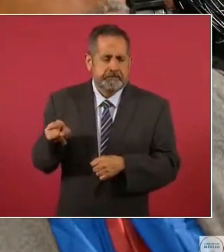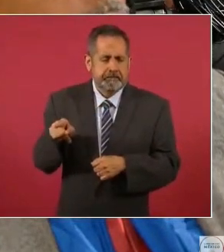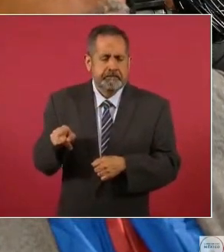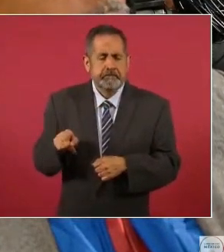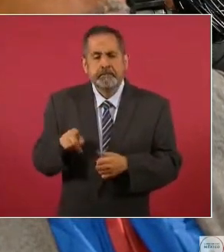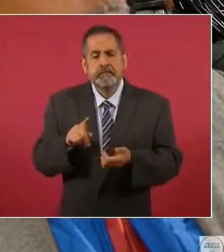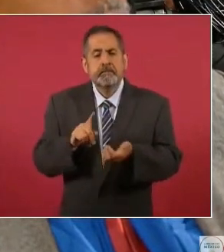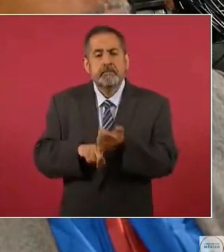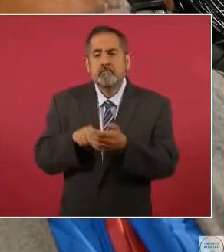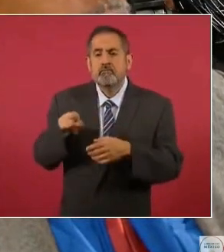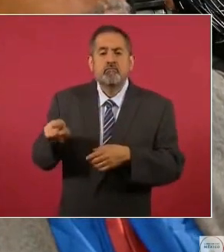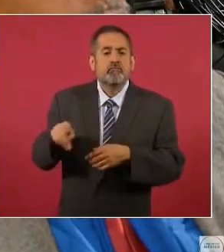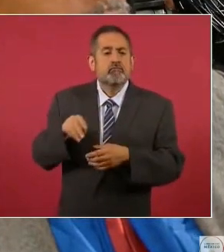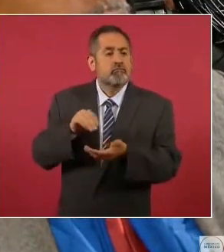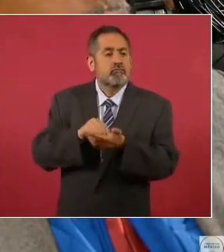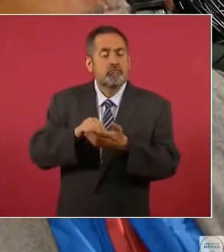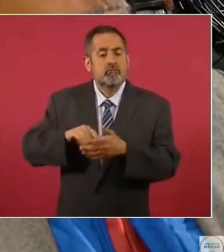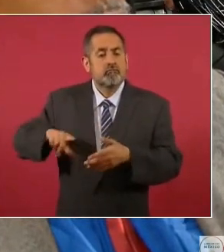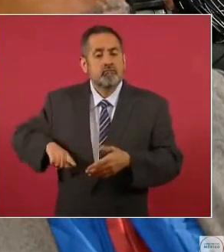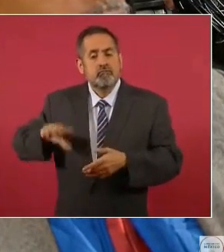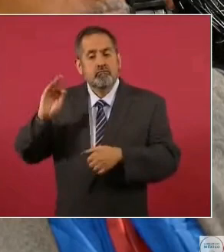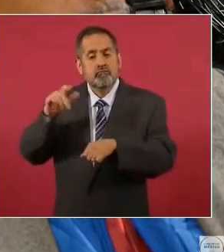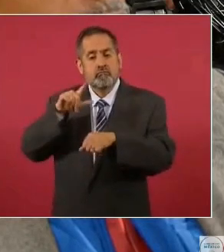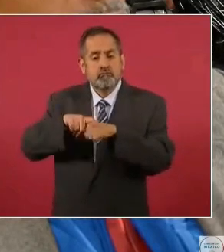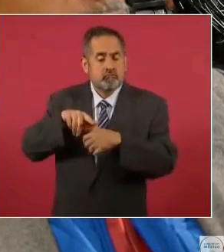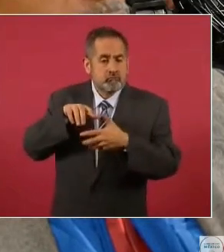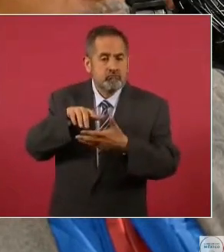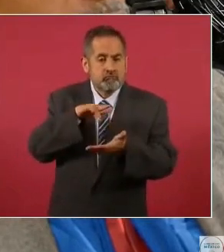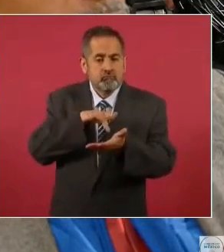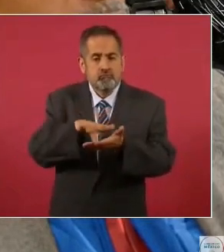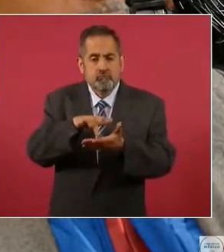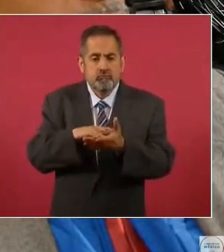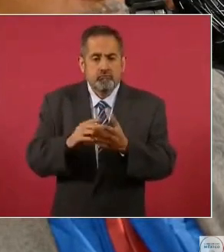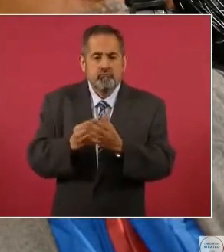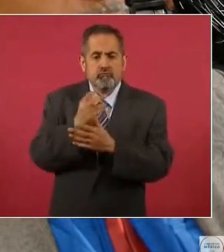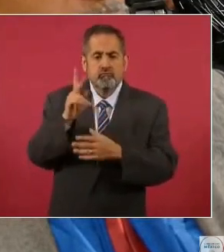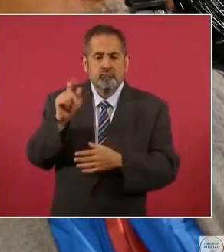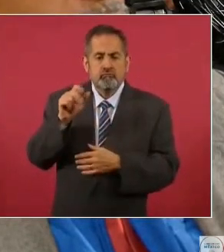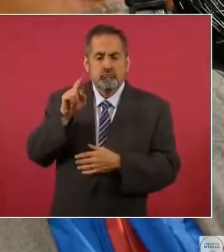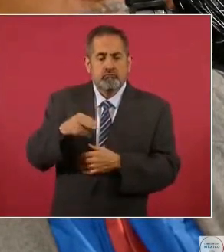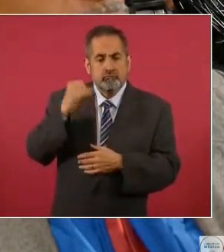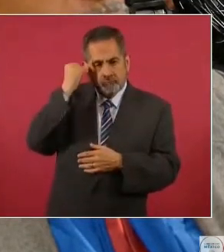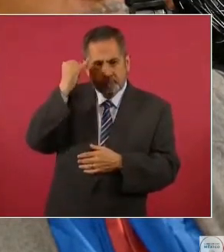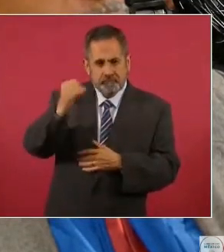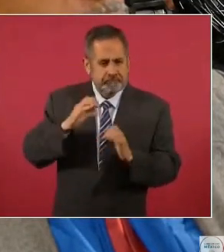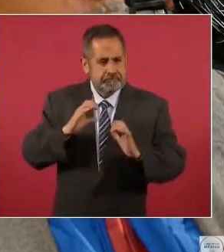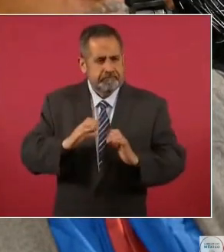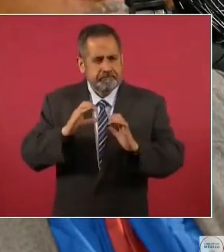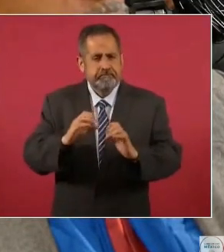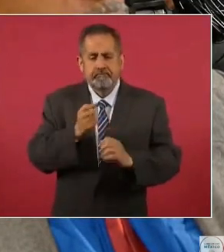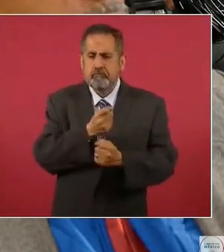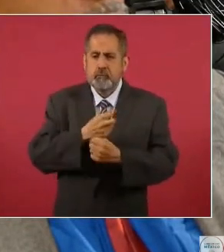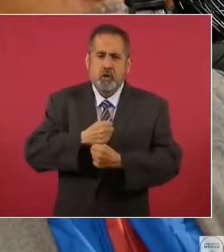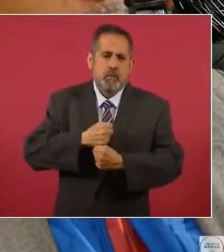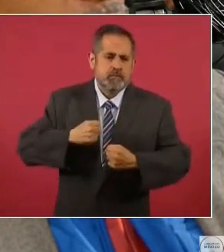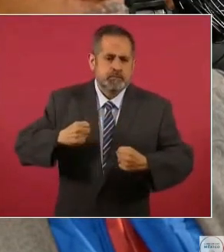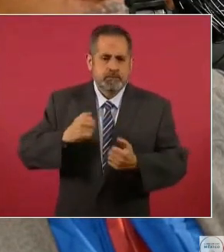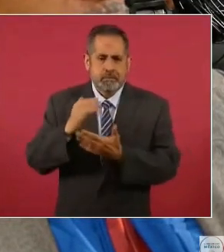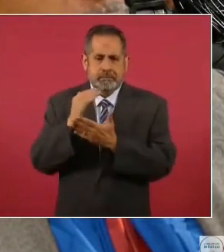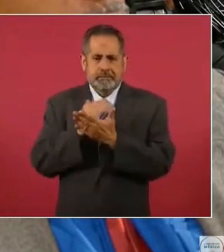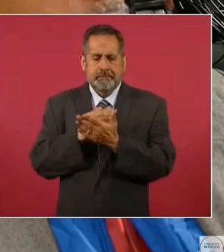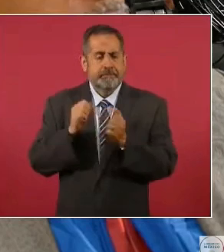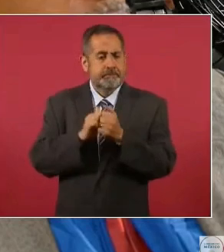que están aportando a través del gobierno federal esta nueva estrategia del cuidado de la obesidad a través